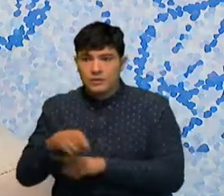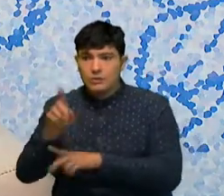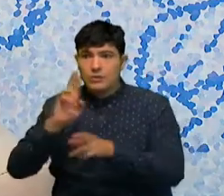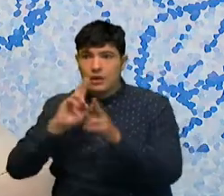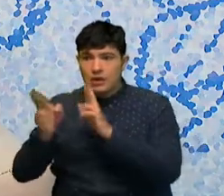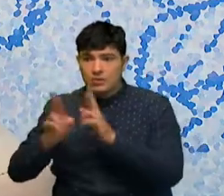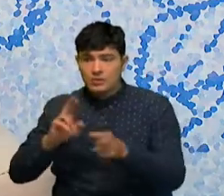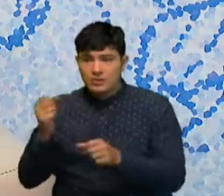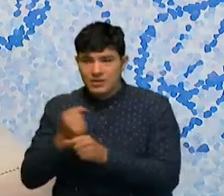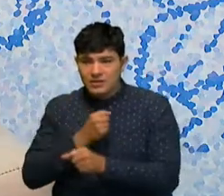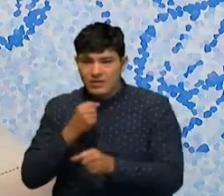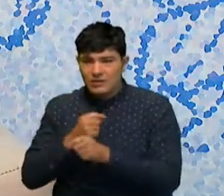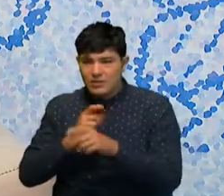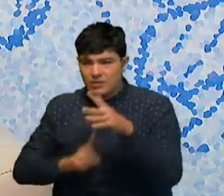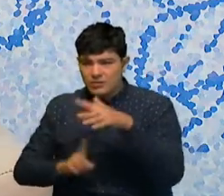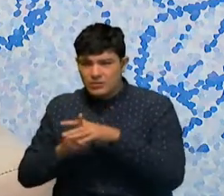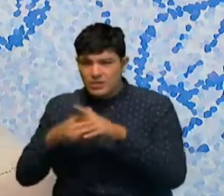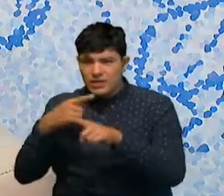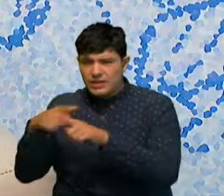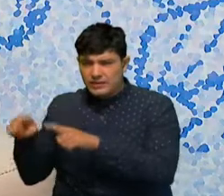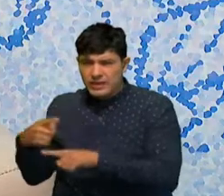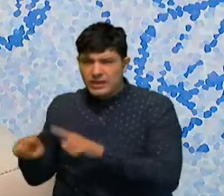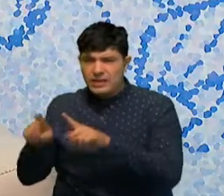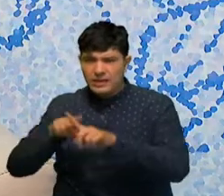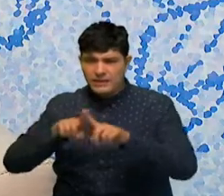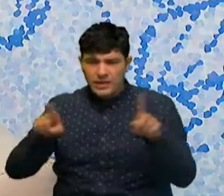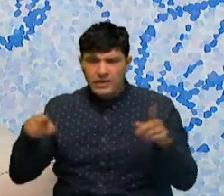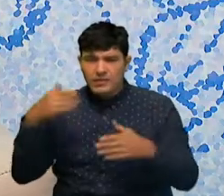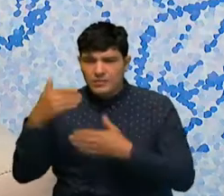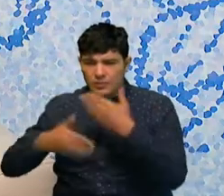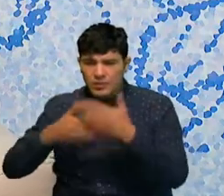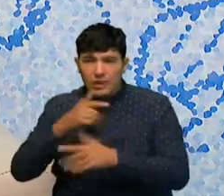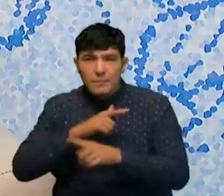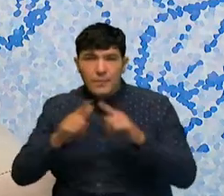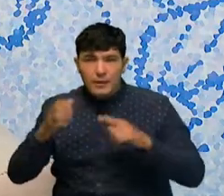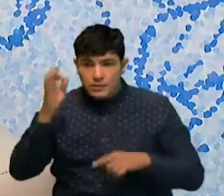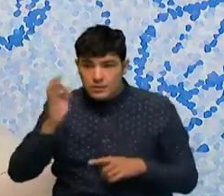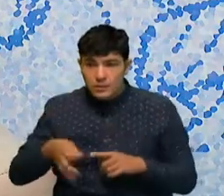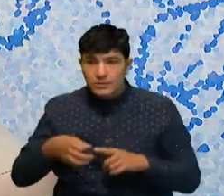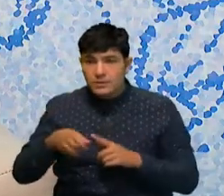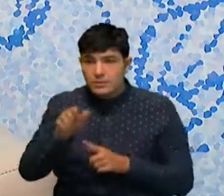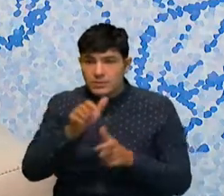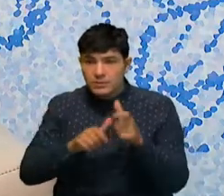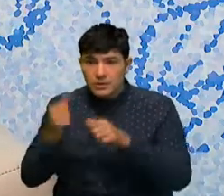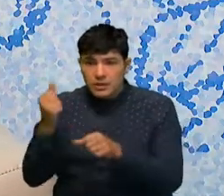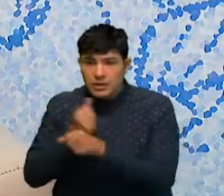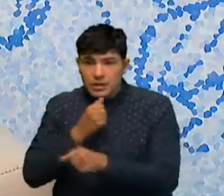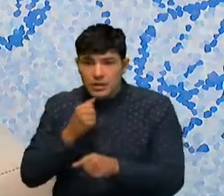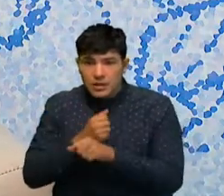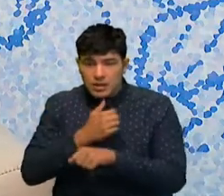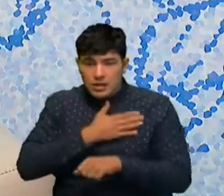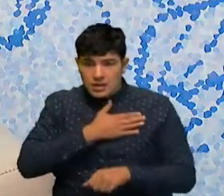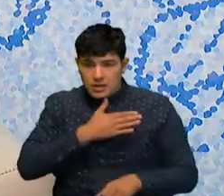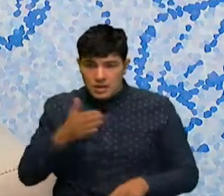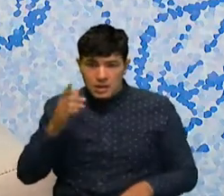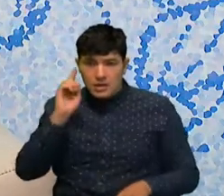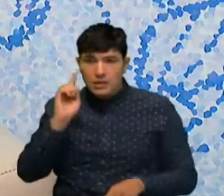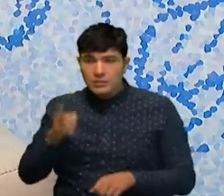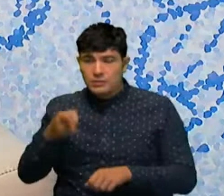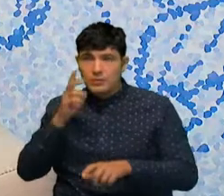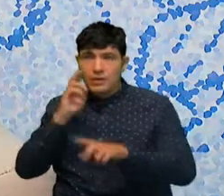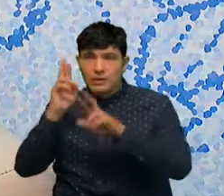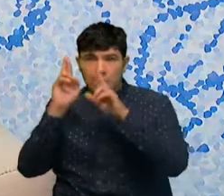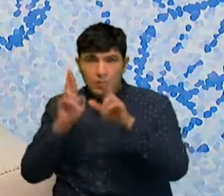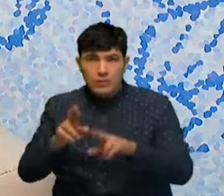muchas diferencias, muchas discrepancias, y no siempre los empleadores, hay que decirlo, están dispuestos a reconocer